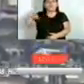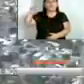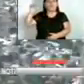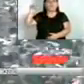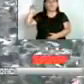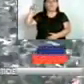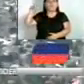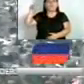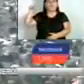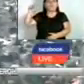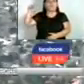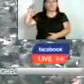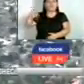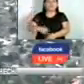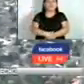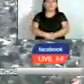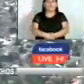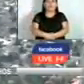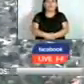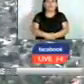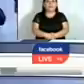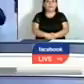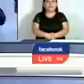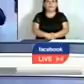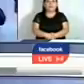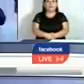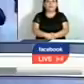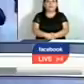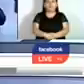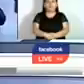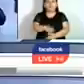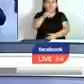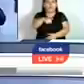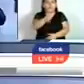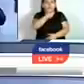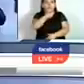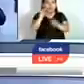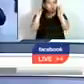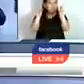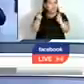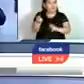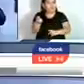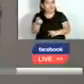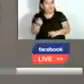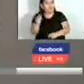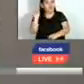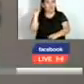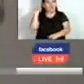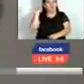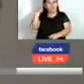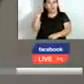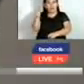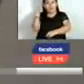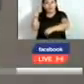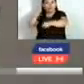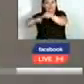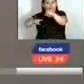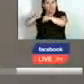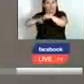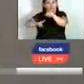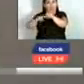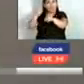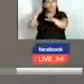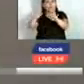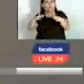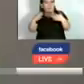Noticiero Hechos, de Ernesto Cornejo. Bien, y vamos a continuar hablando de economía. Los bonos soberanos en dólares de El Salvador se